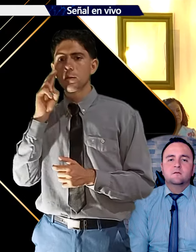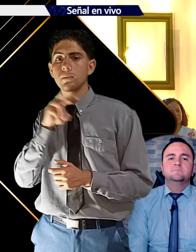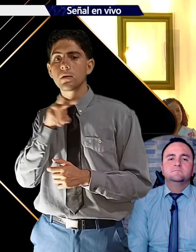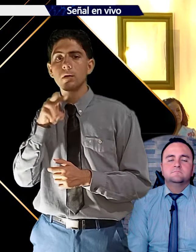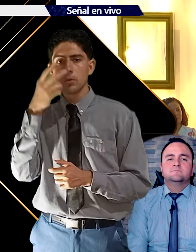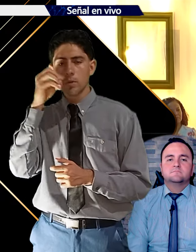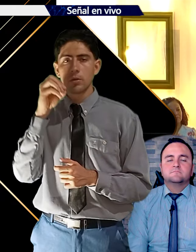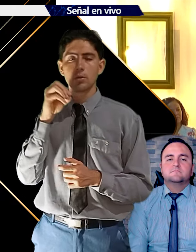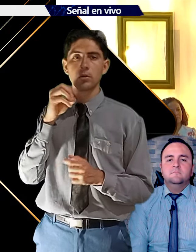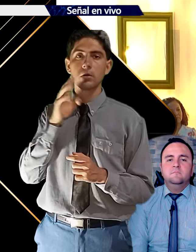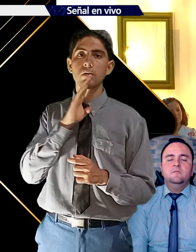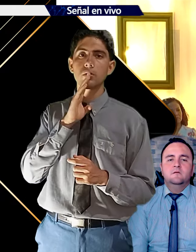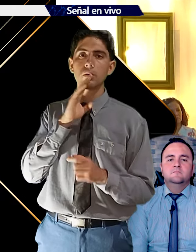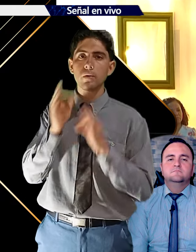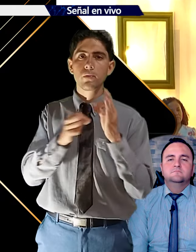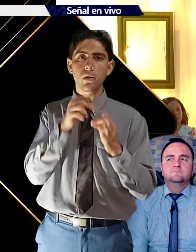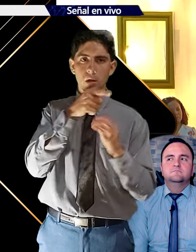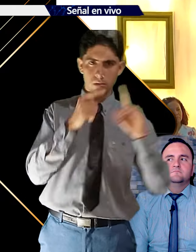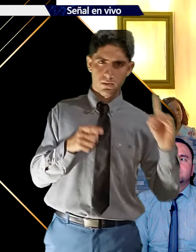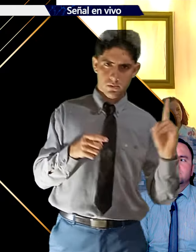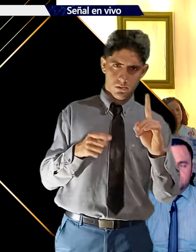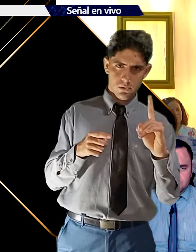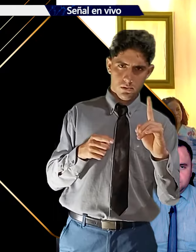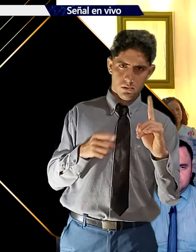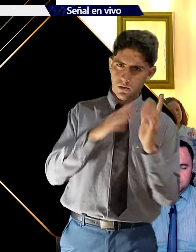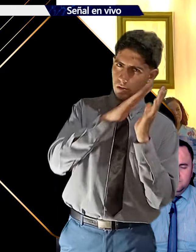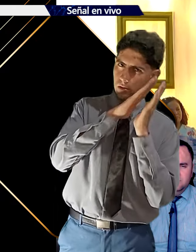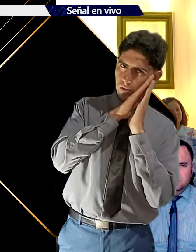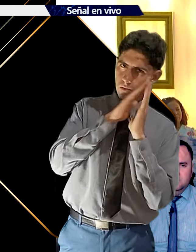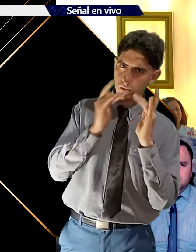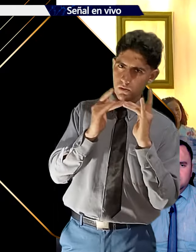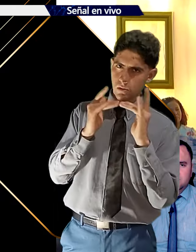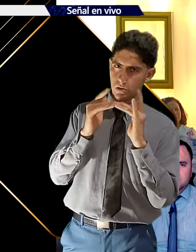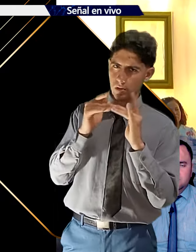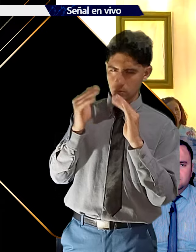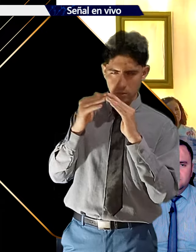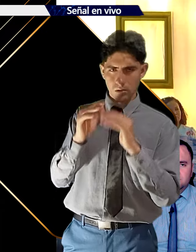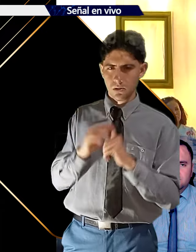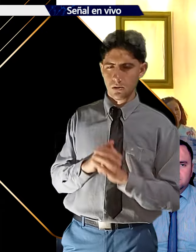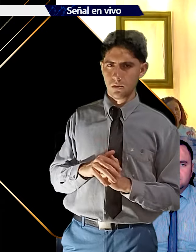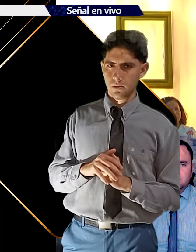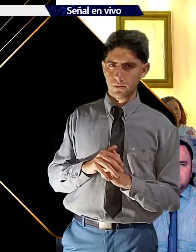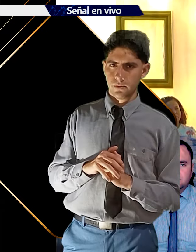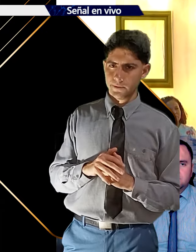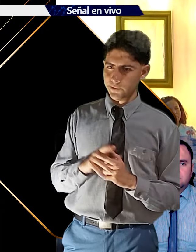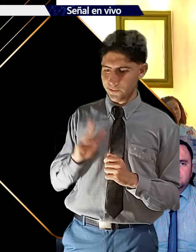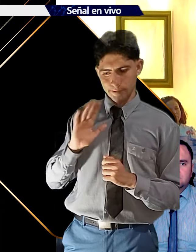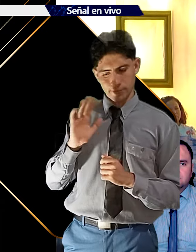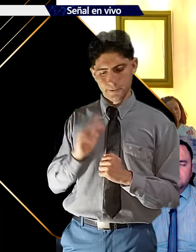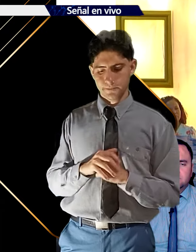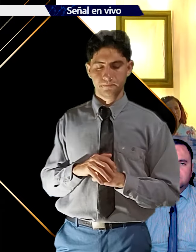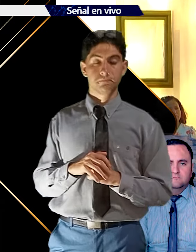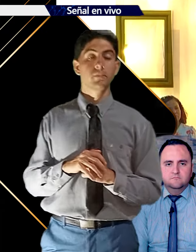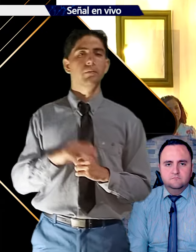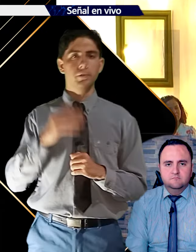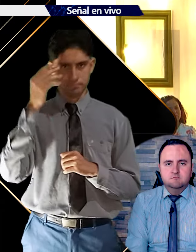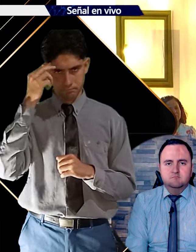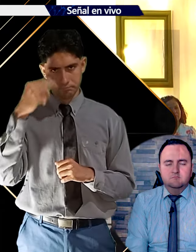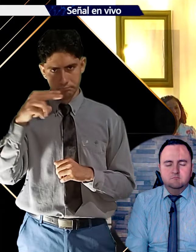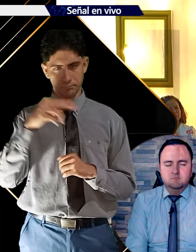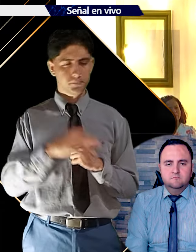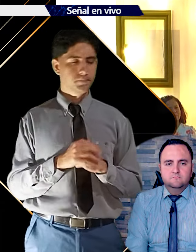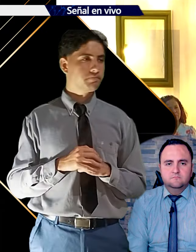años más o menos. Y el muchacho entró en un estado de depresión, de encierro, lloraba. Y el papá, servidores, la mamá, desesperados,